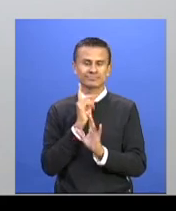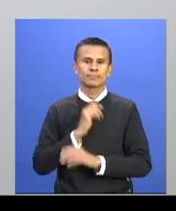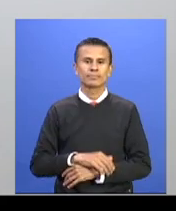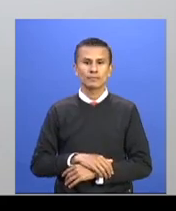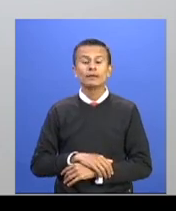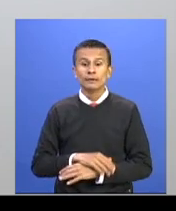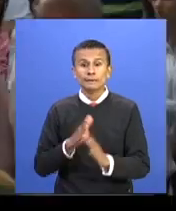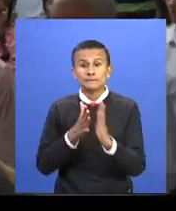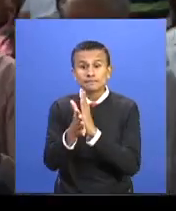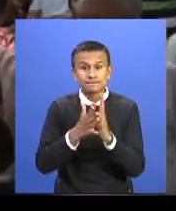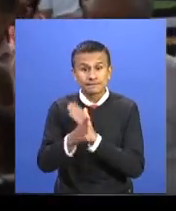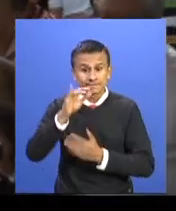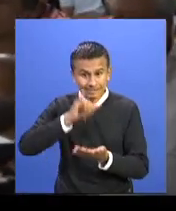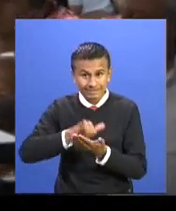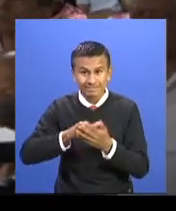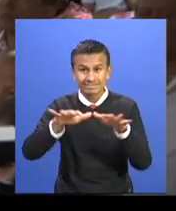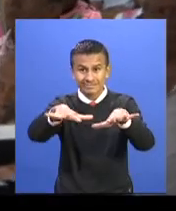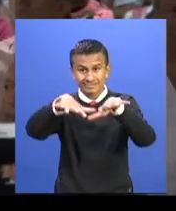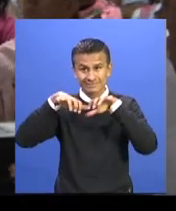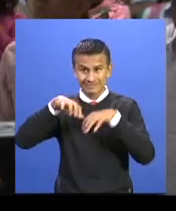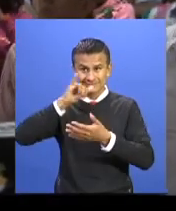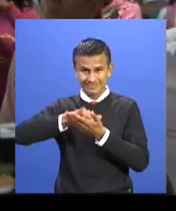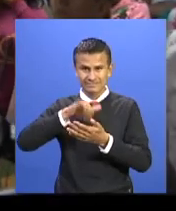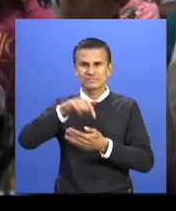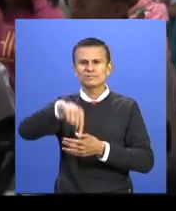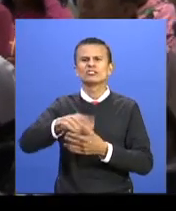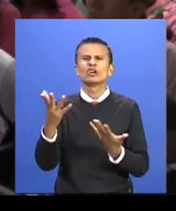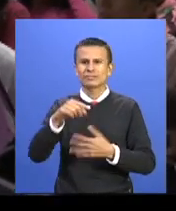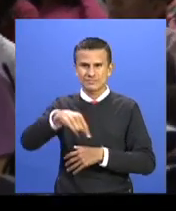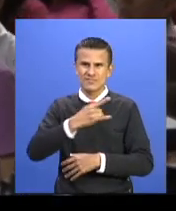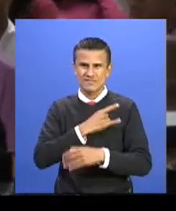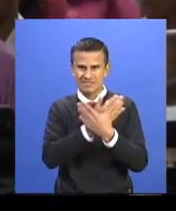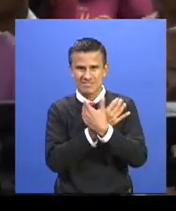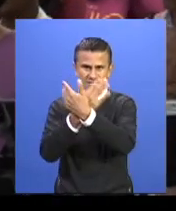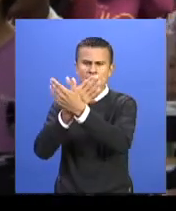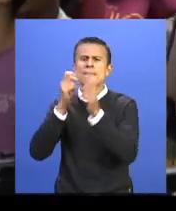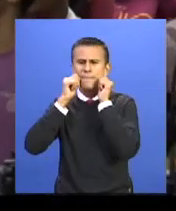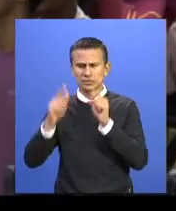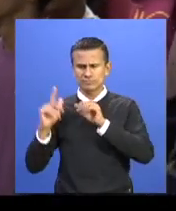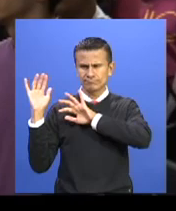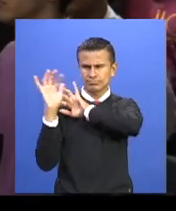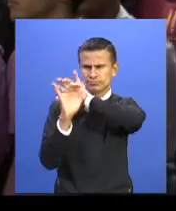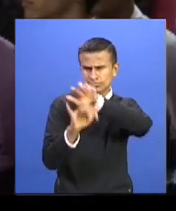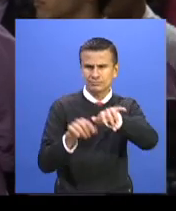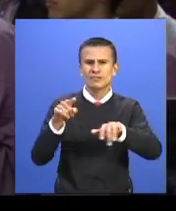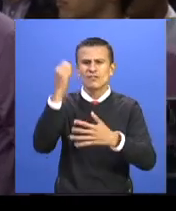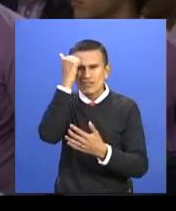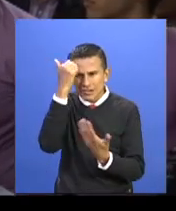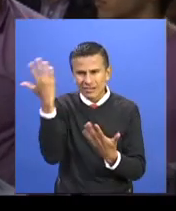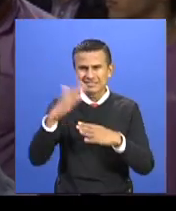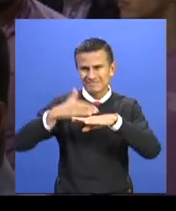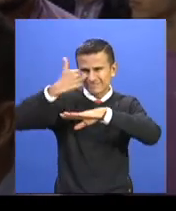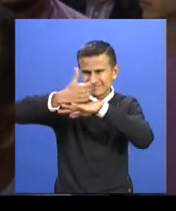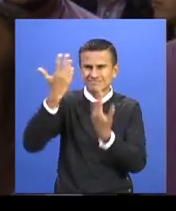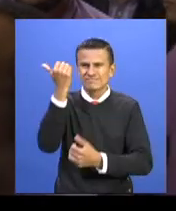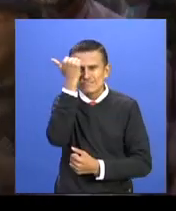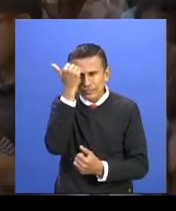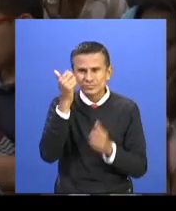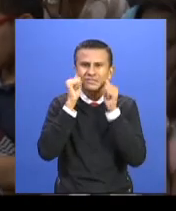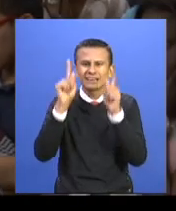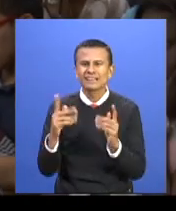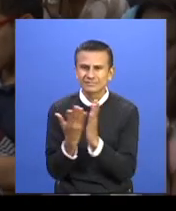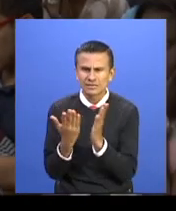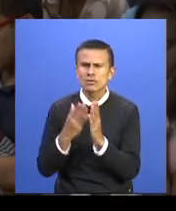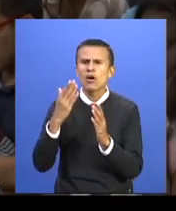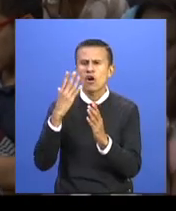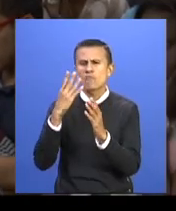prácticos de su voto. Al evento, realizado en el Auditorio Pedro Elías Serrano, asistieron estudiantes, decanos,